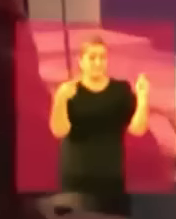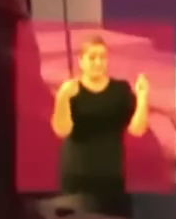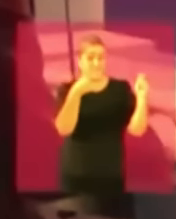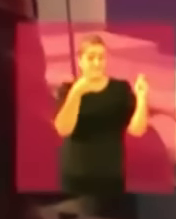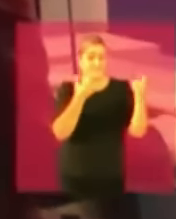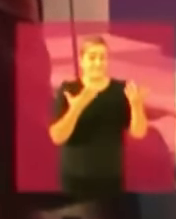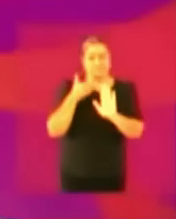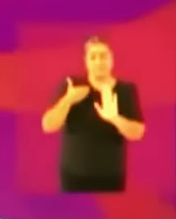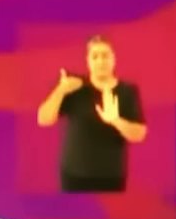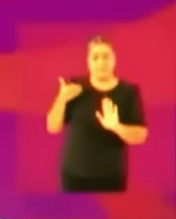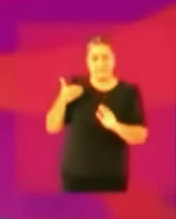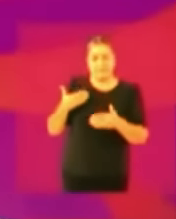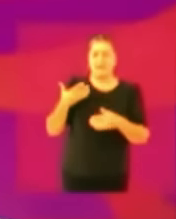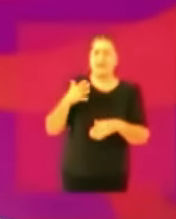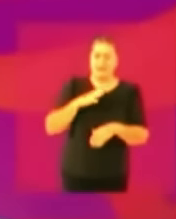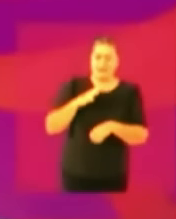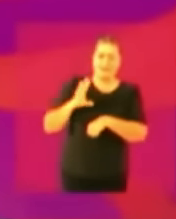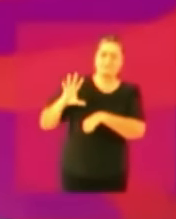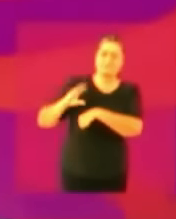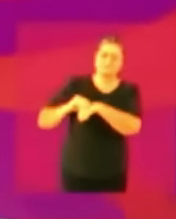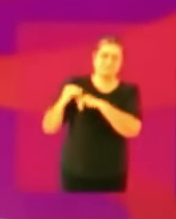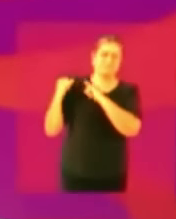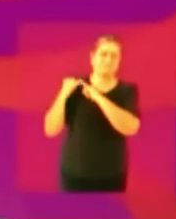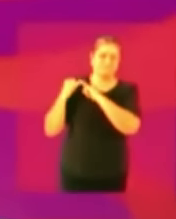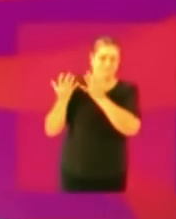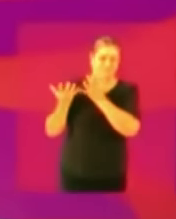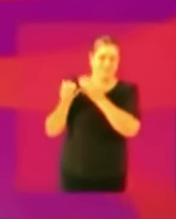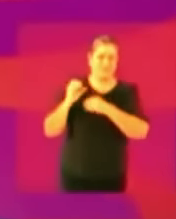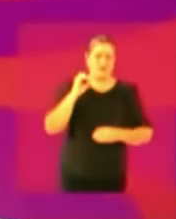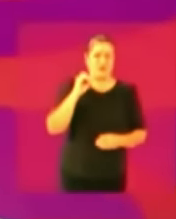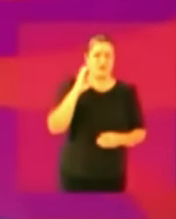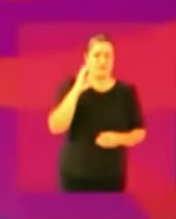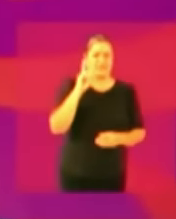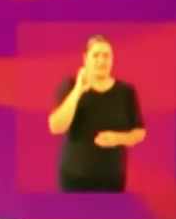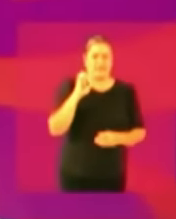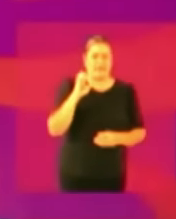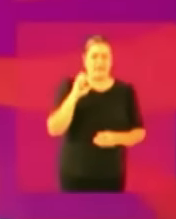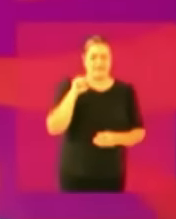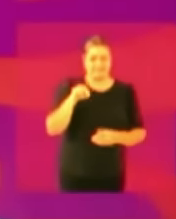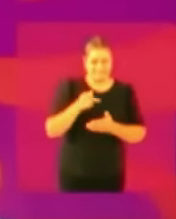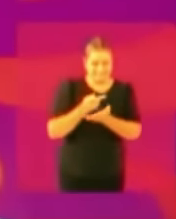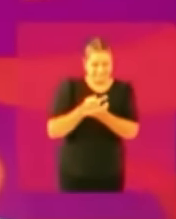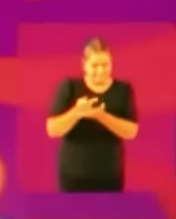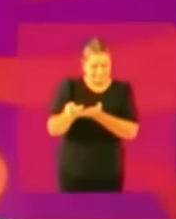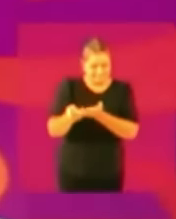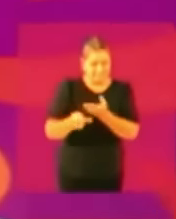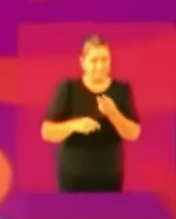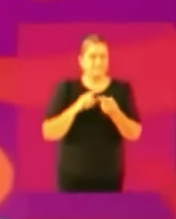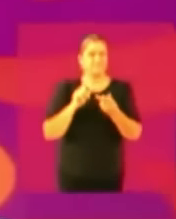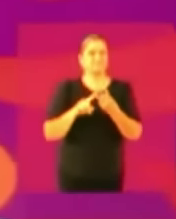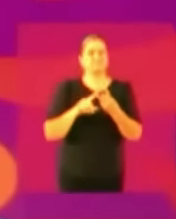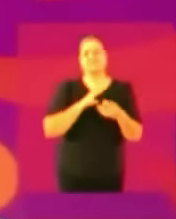Y yo hice una tabla de evaluación de cada uno de los tres candidatos, y para mí ganó Claudia Sheinbaum. Pero ¿sabes qué es lo curioso? Que de